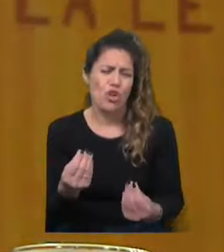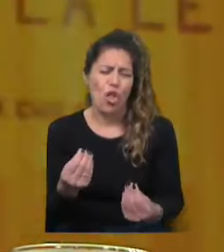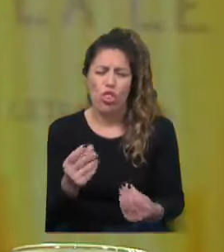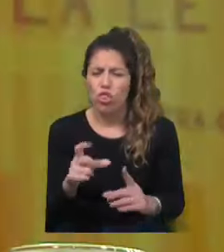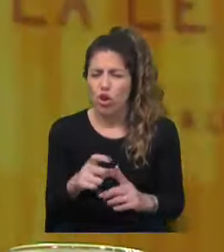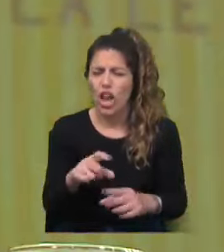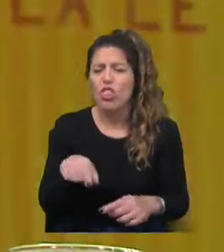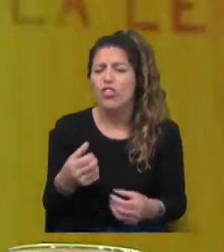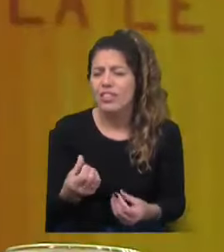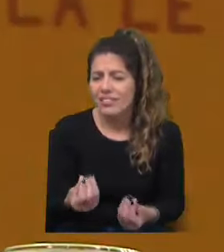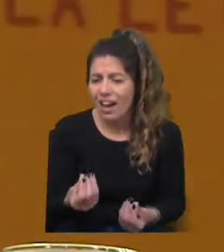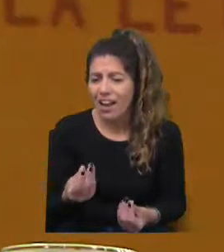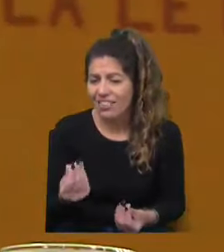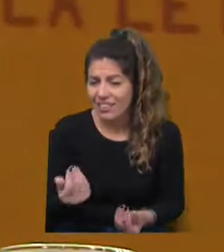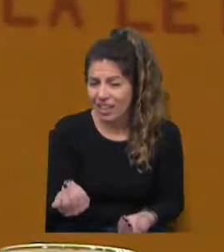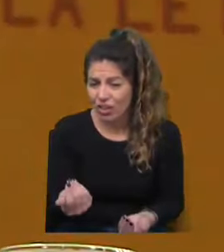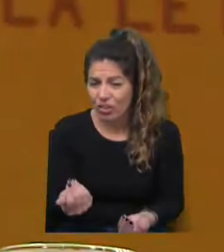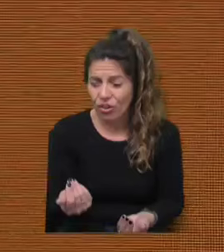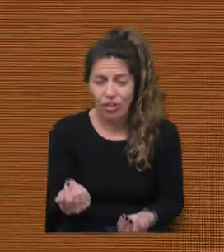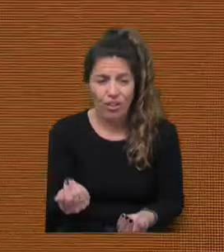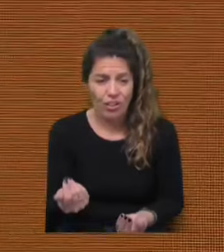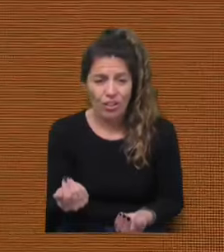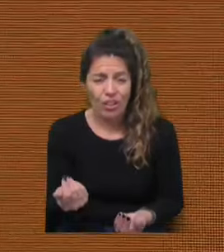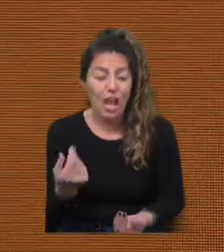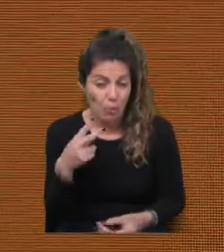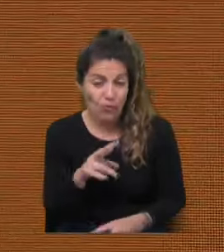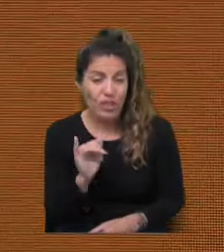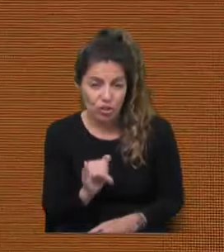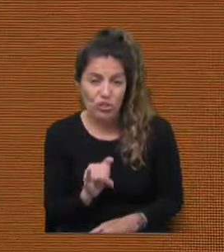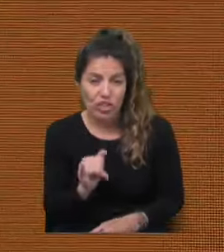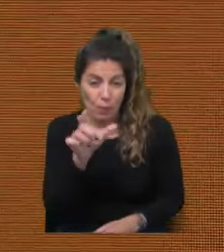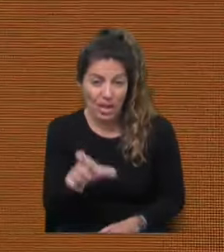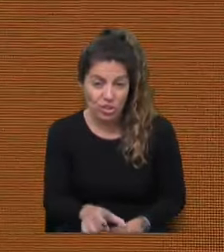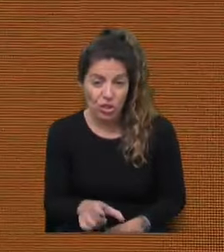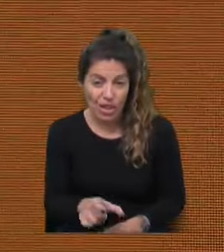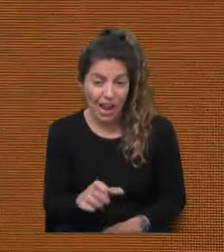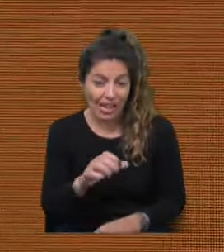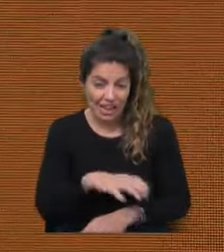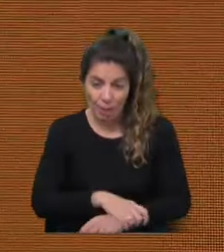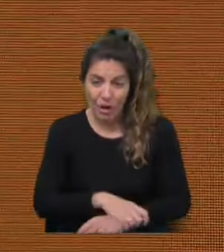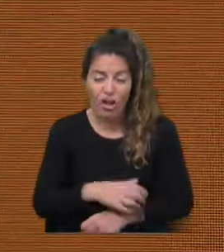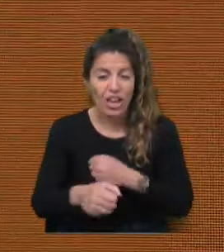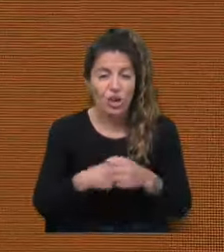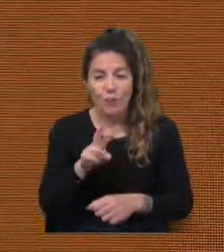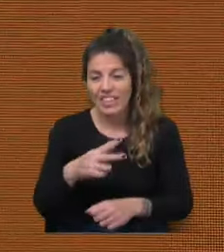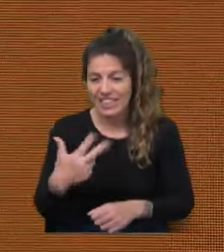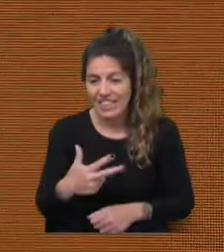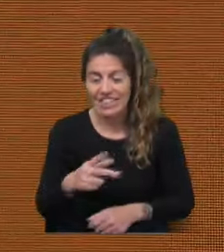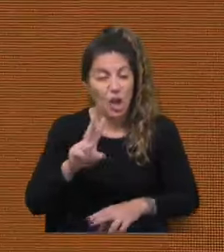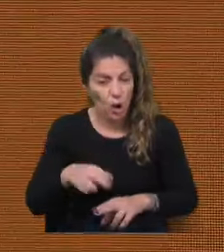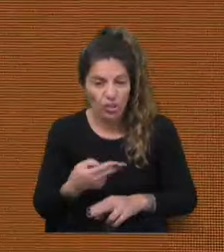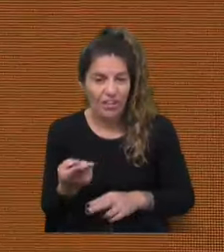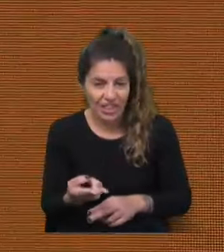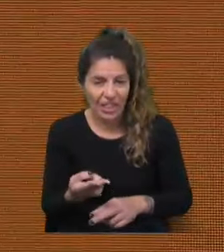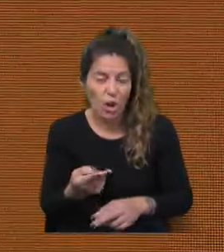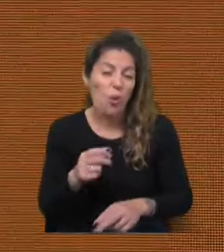está el dinero de ese narco, no? De hecho, hemos visto casos recientes, gente que cayó en 2013, vuelve a caer, está un tiempo en la